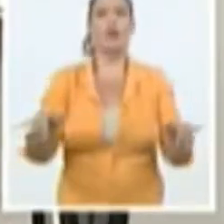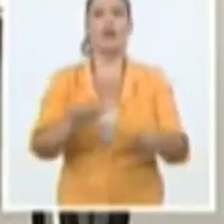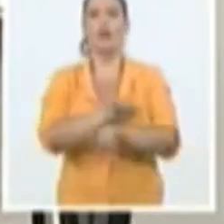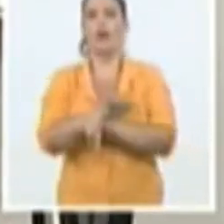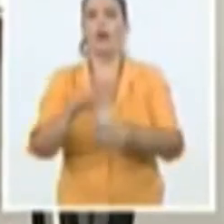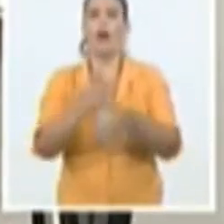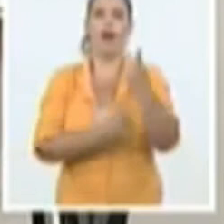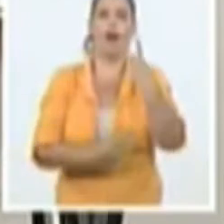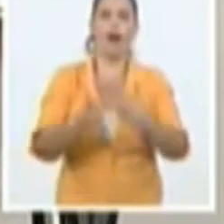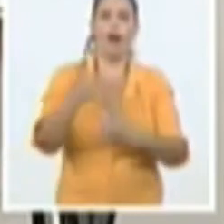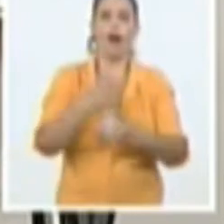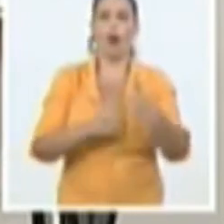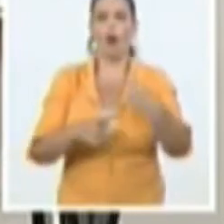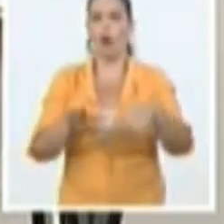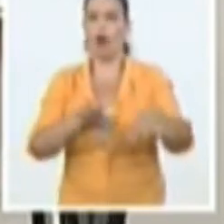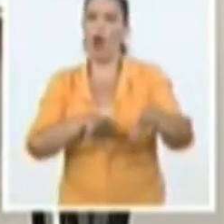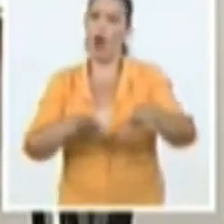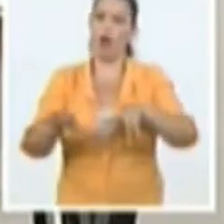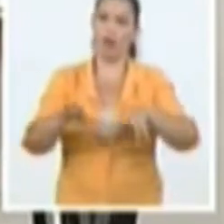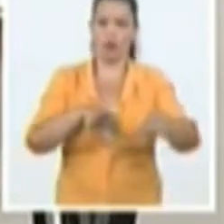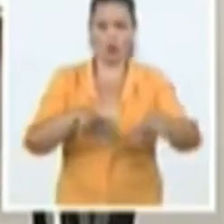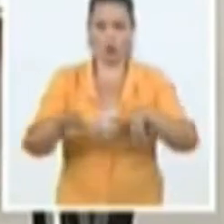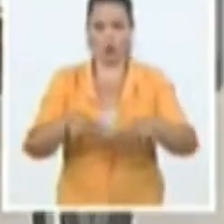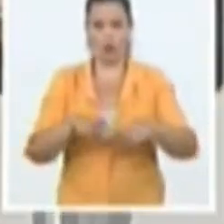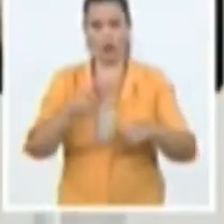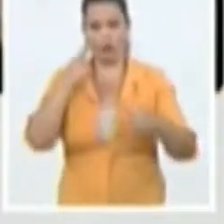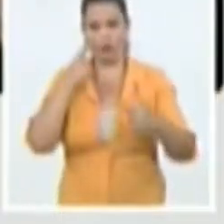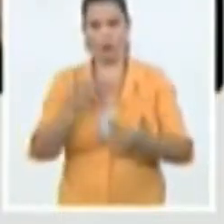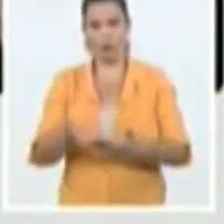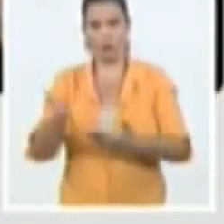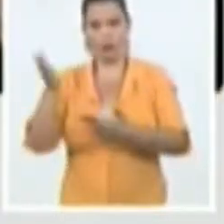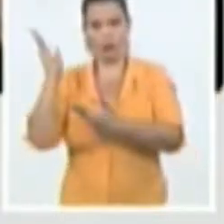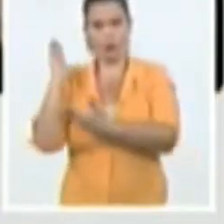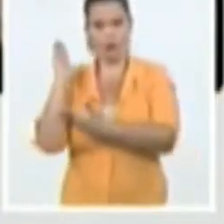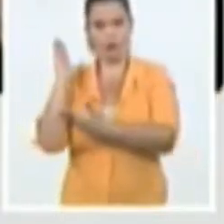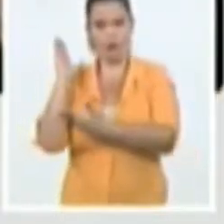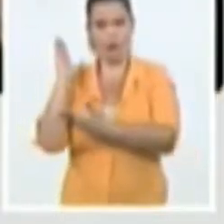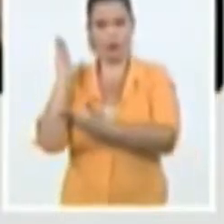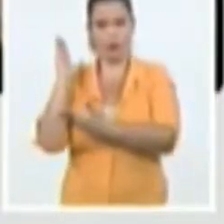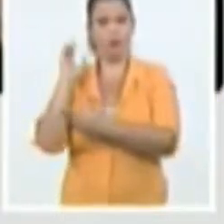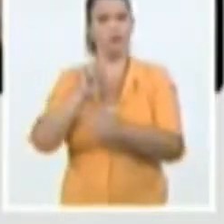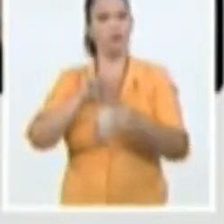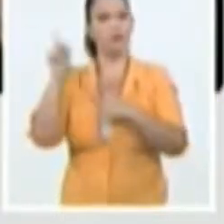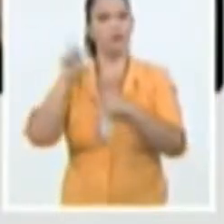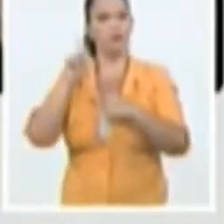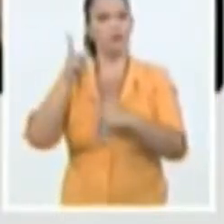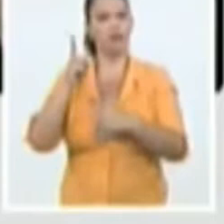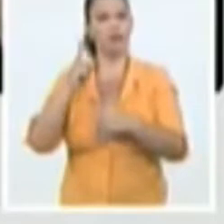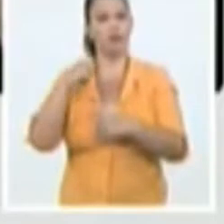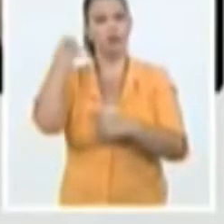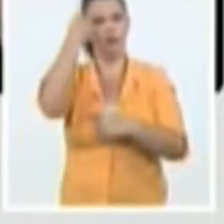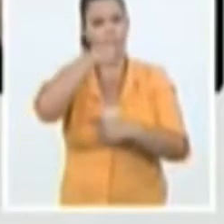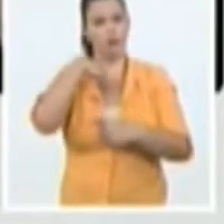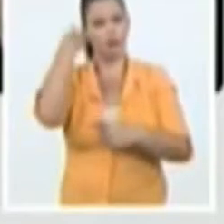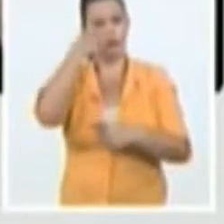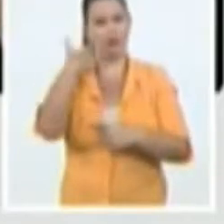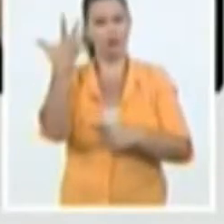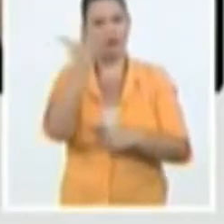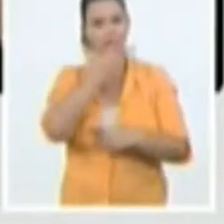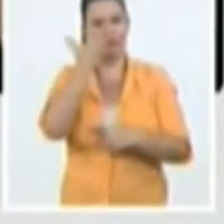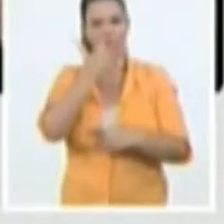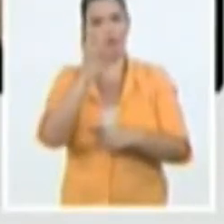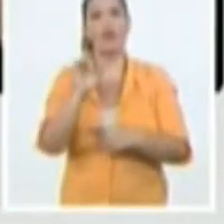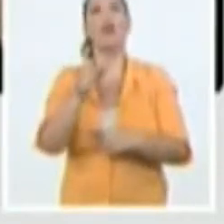vemos en pantalla una de estas personas que fue de las firmantes de las decisiones